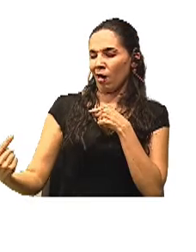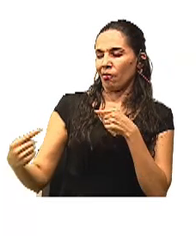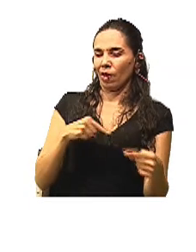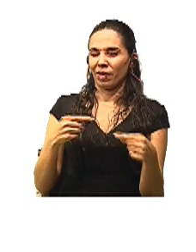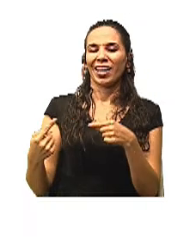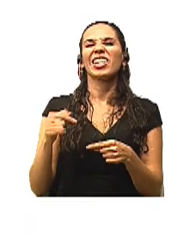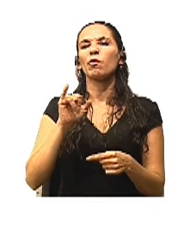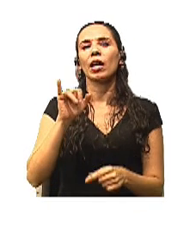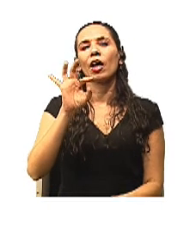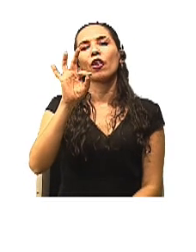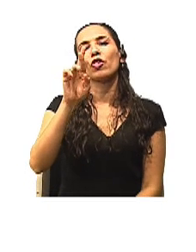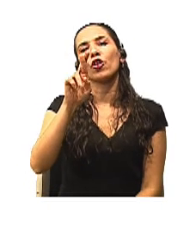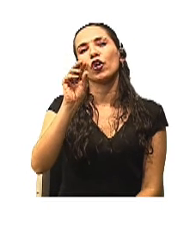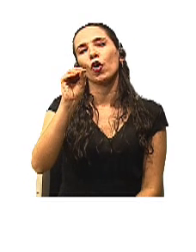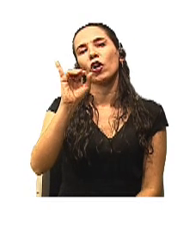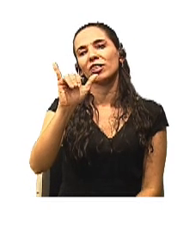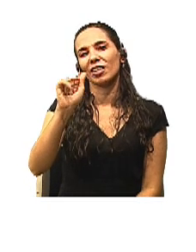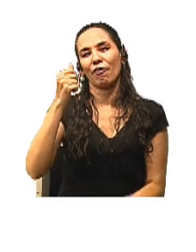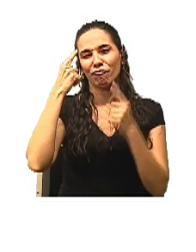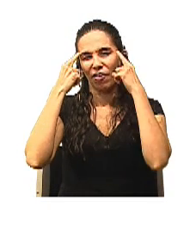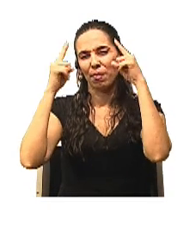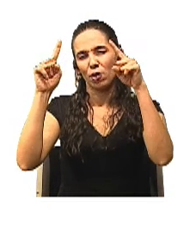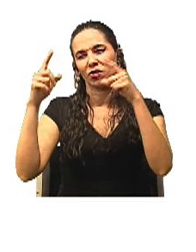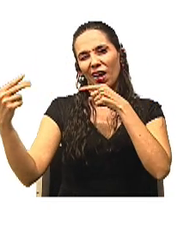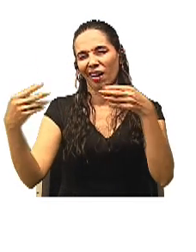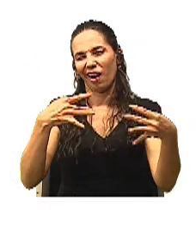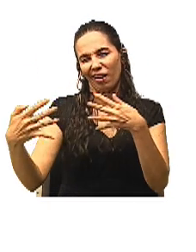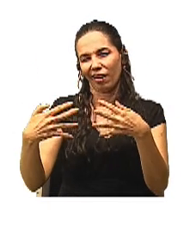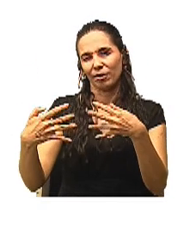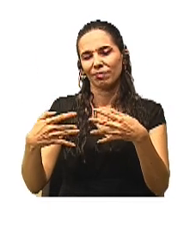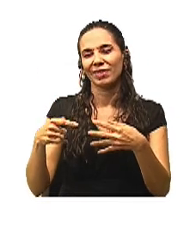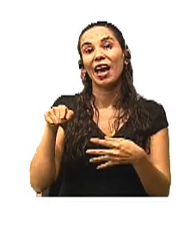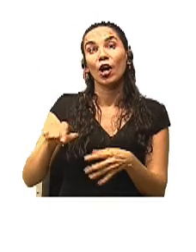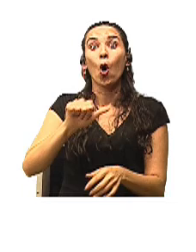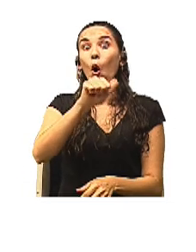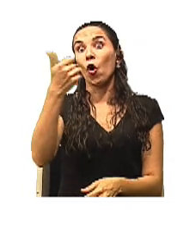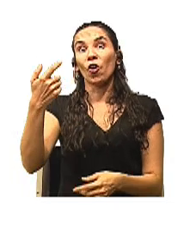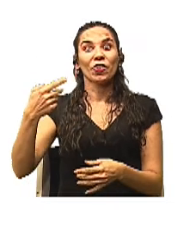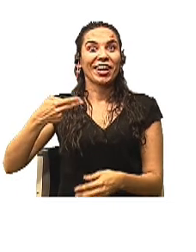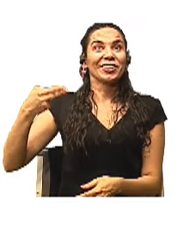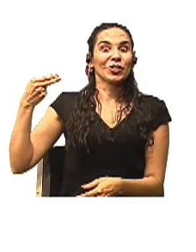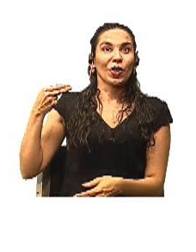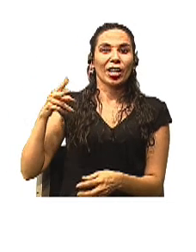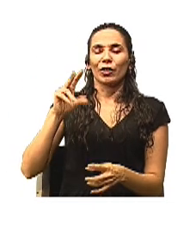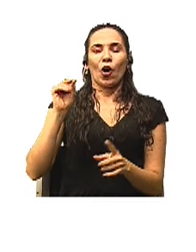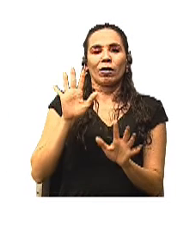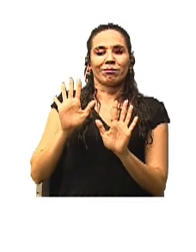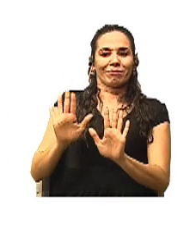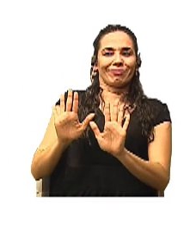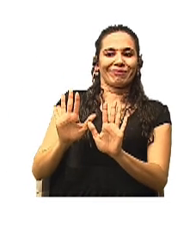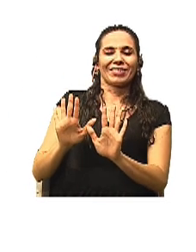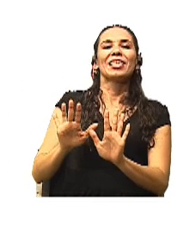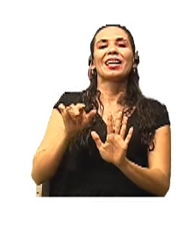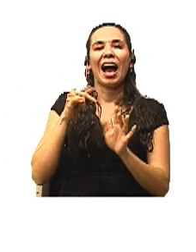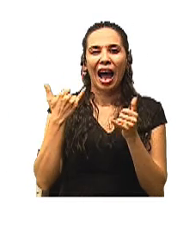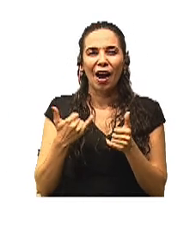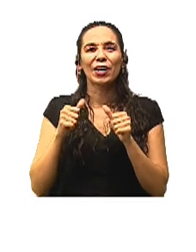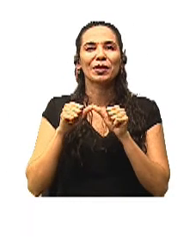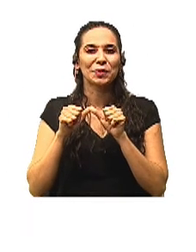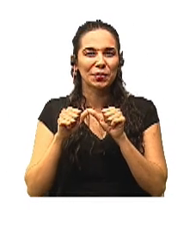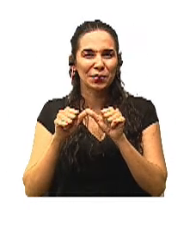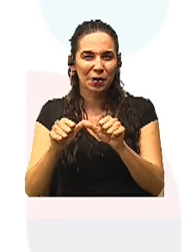Troya. Bueno, pero eso es otra historia. No nos desenfoquemos. Seguimos entonces con